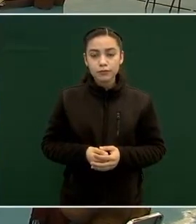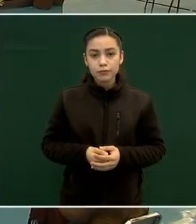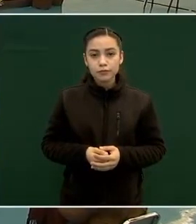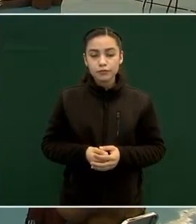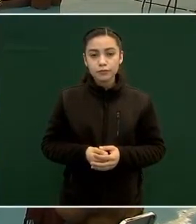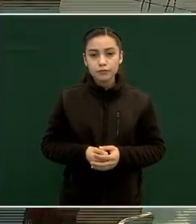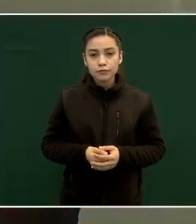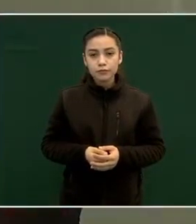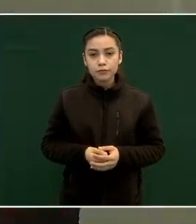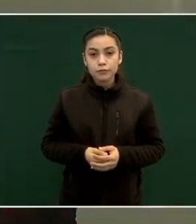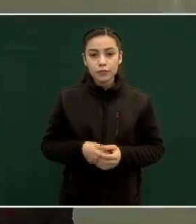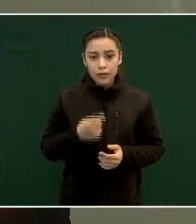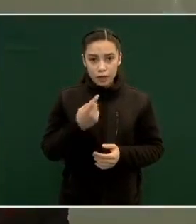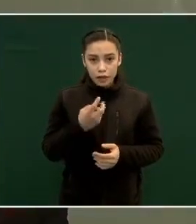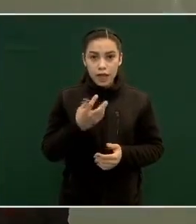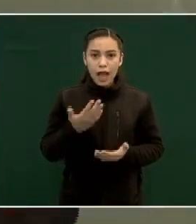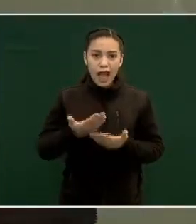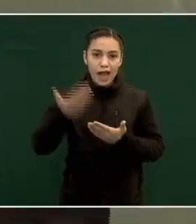en un solo poder.